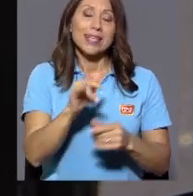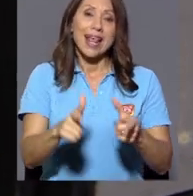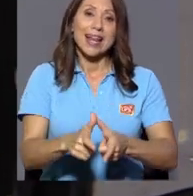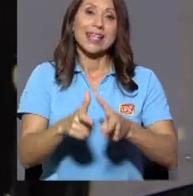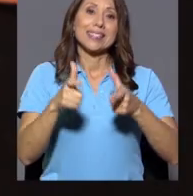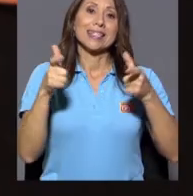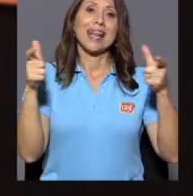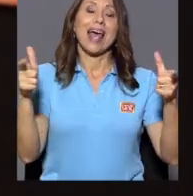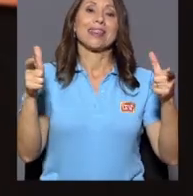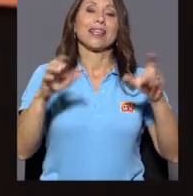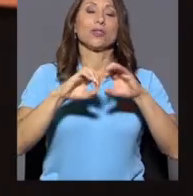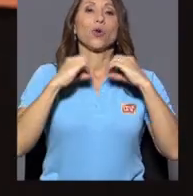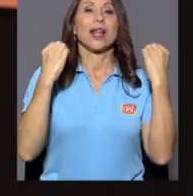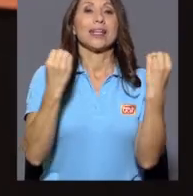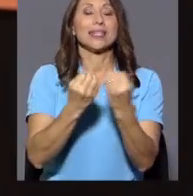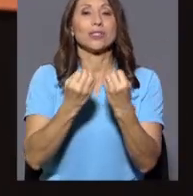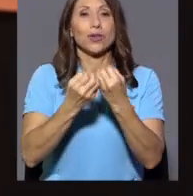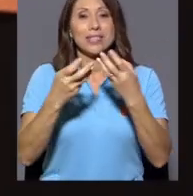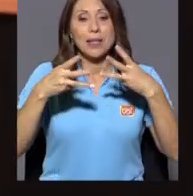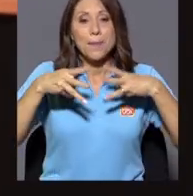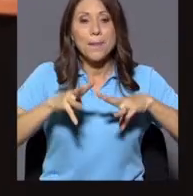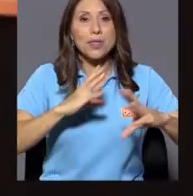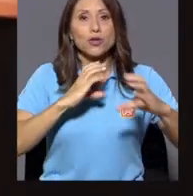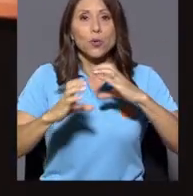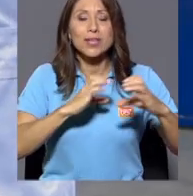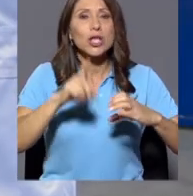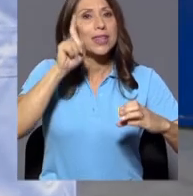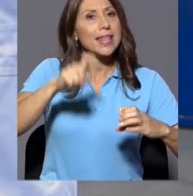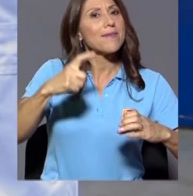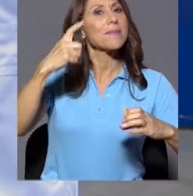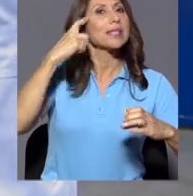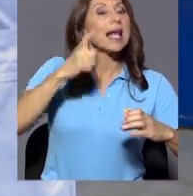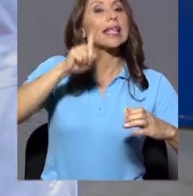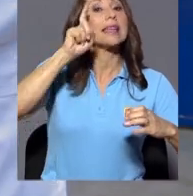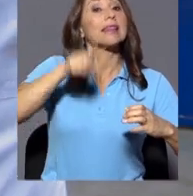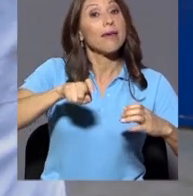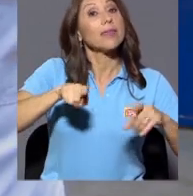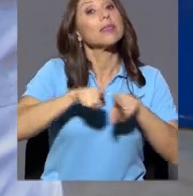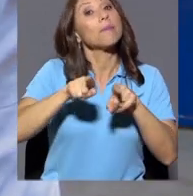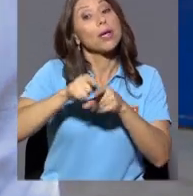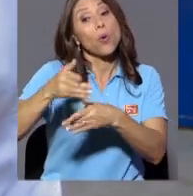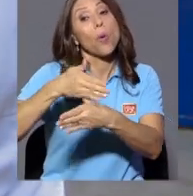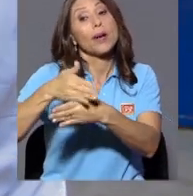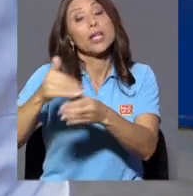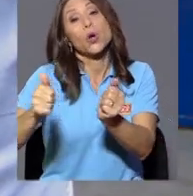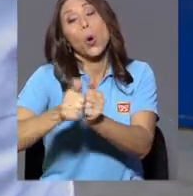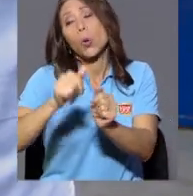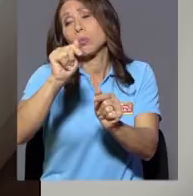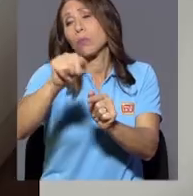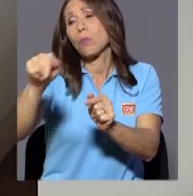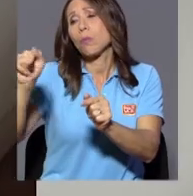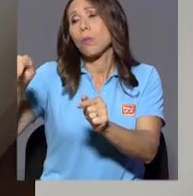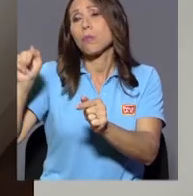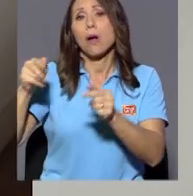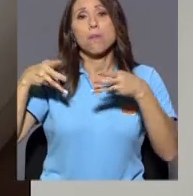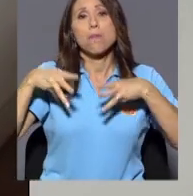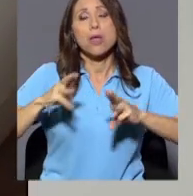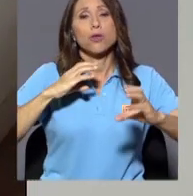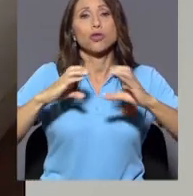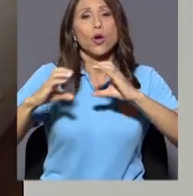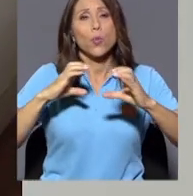grandes corporaciones mediáticas tienen que pensar a pensar que tienen que convivir con una cantidad de medios que tienen